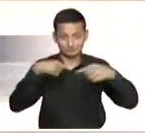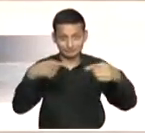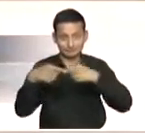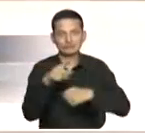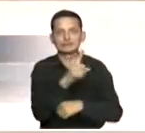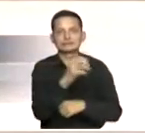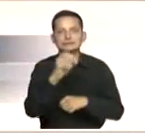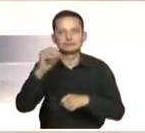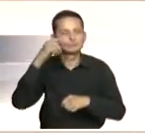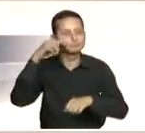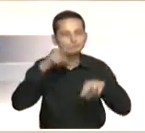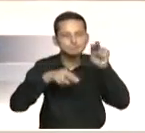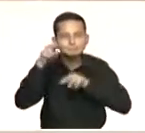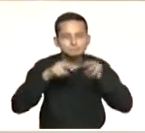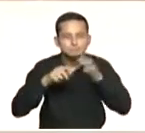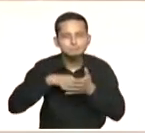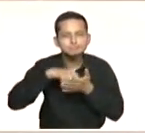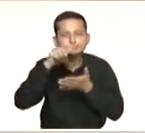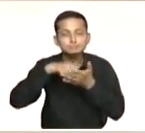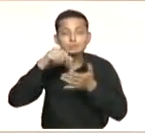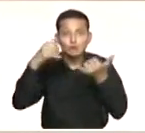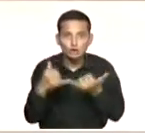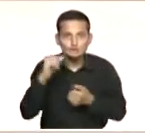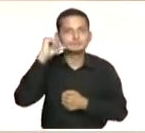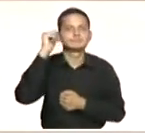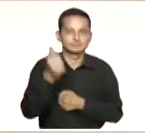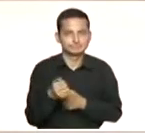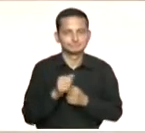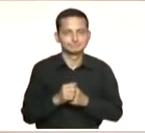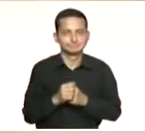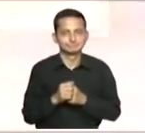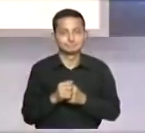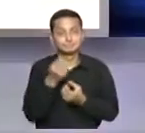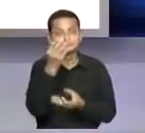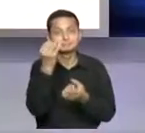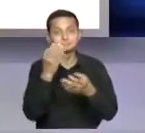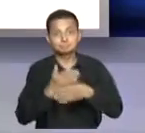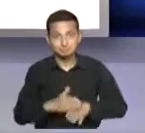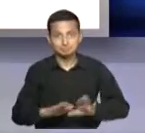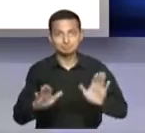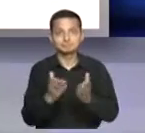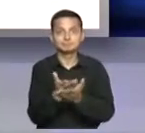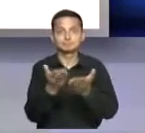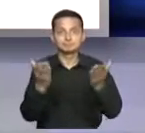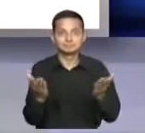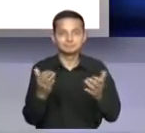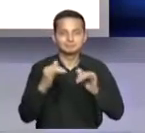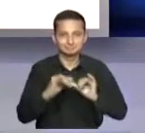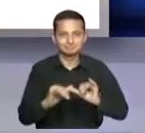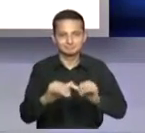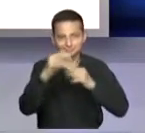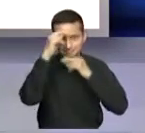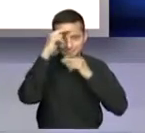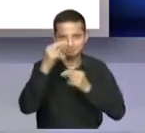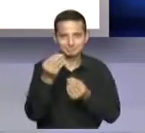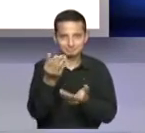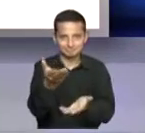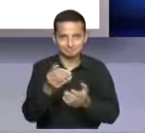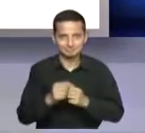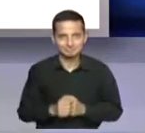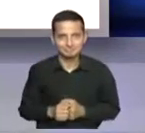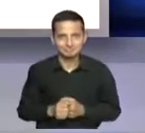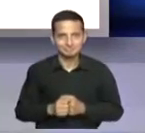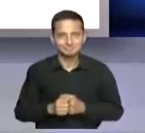constatarán la validez de las rúbricas entre hoy y mañana. Esa es toda la información que les tenemos desde el CNE. Continuamos con ustedes desde